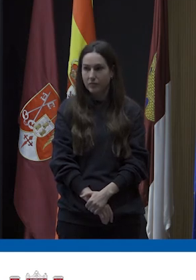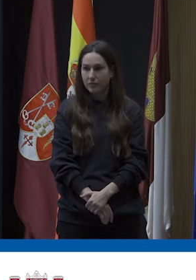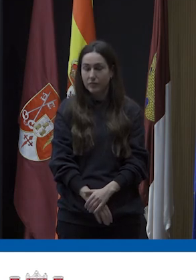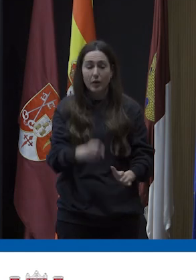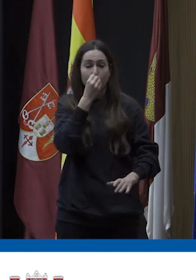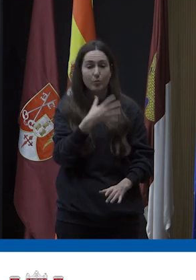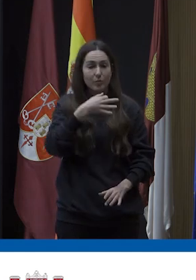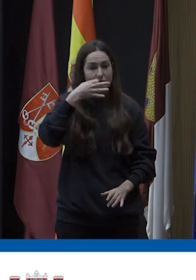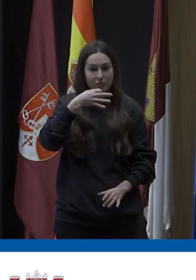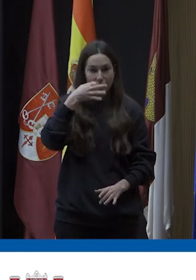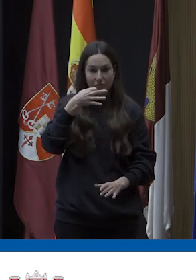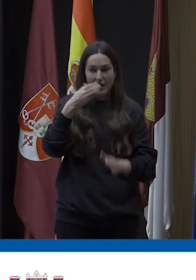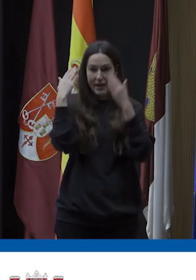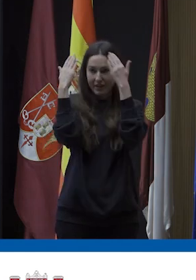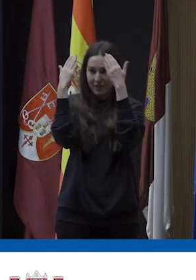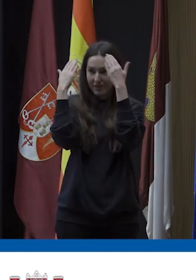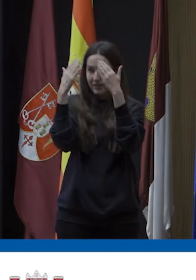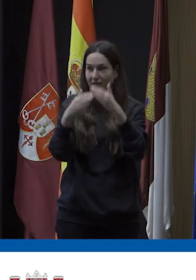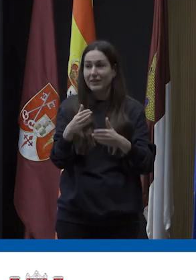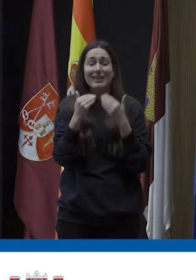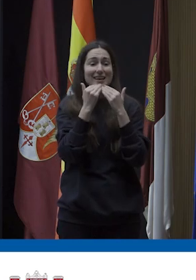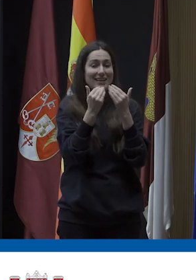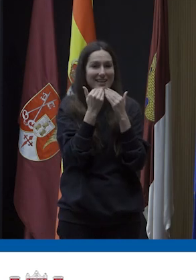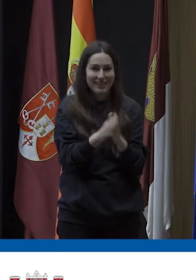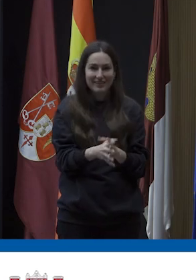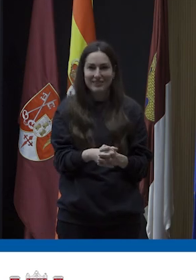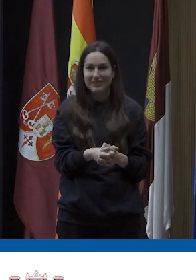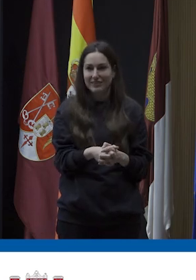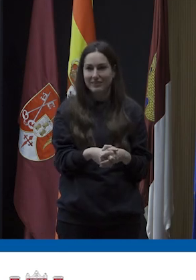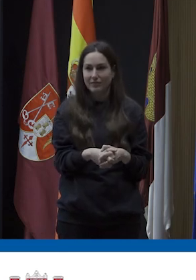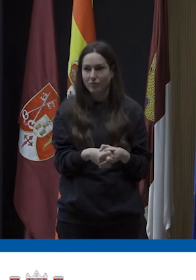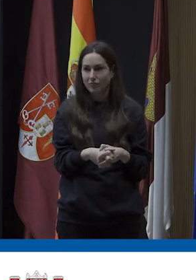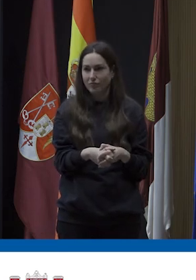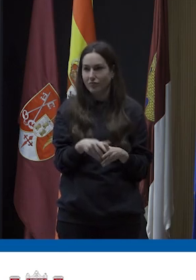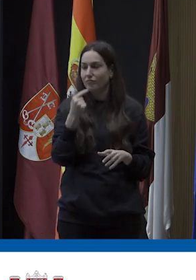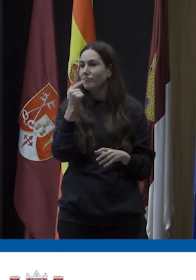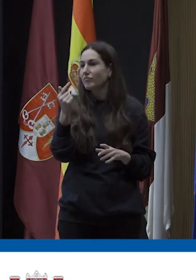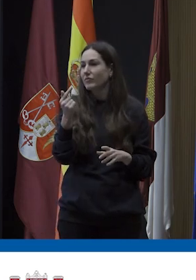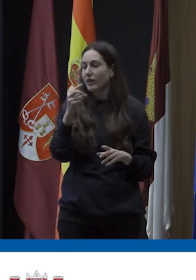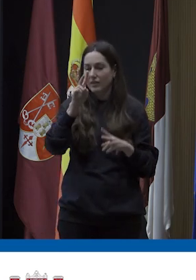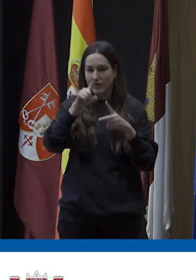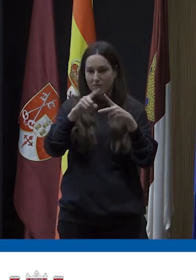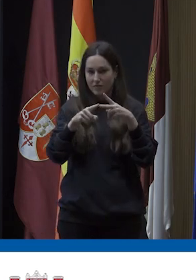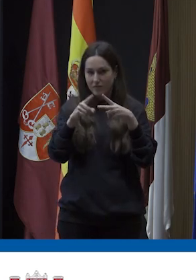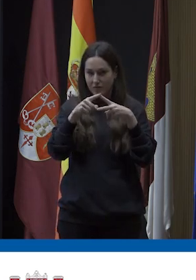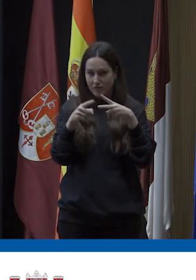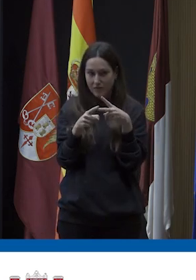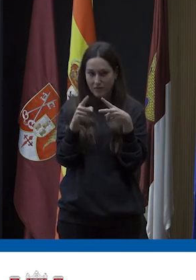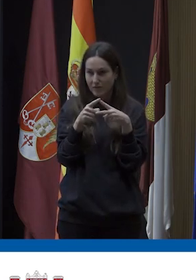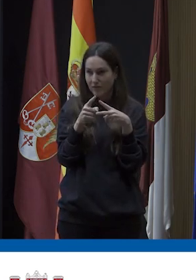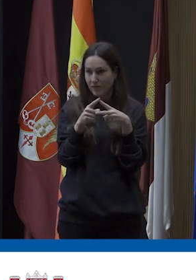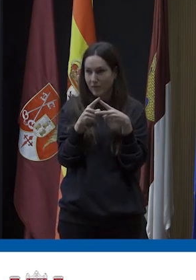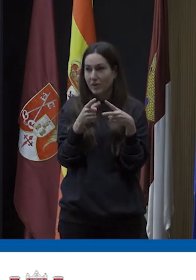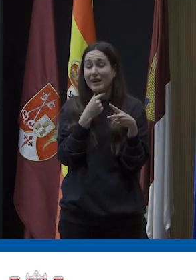Buenas tardes. Buenas tardes. Enhorabuena. Gracias. Muchas gracias. Y le voy a decir dos cosas. Una es un